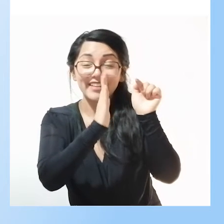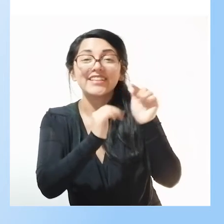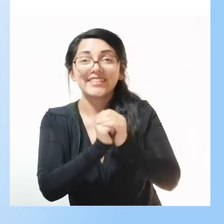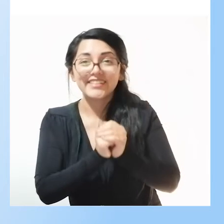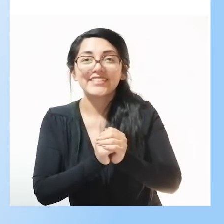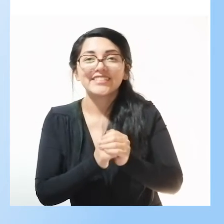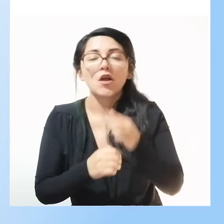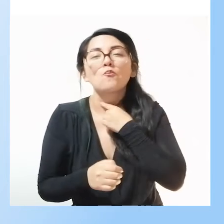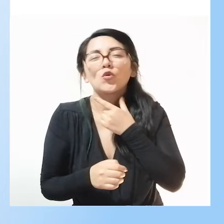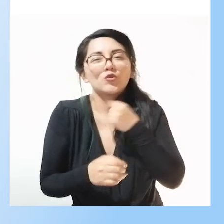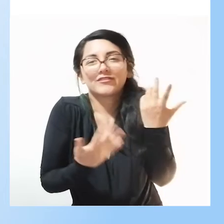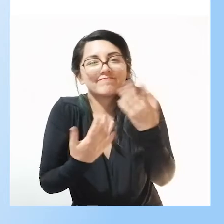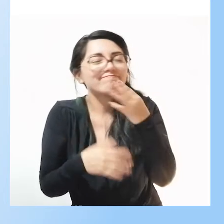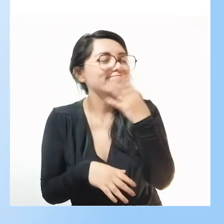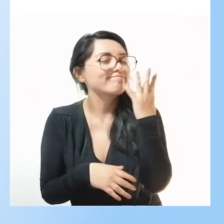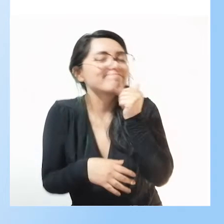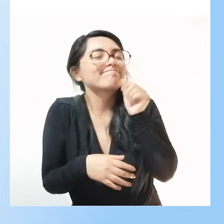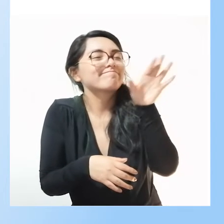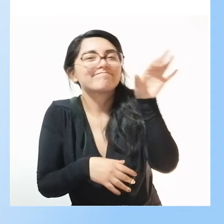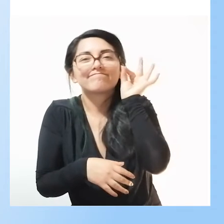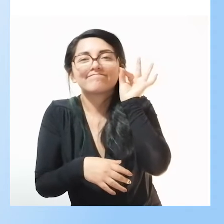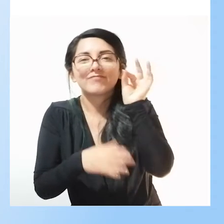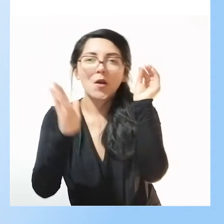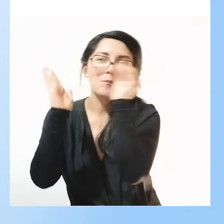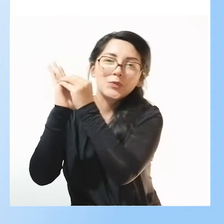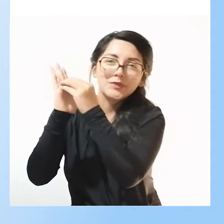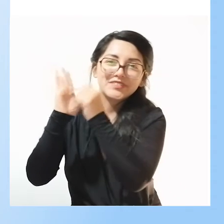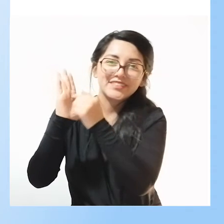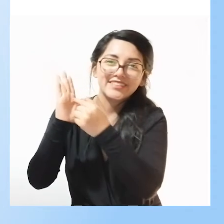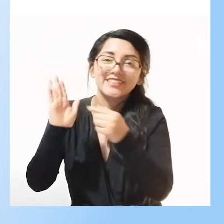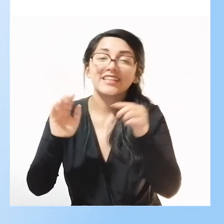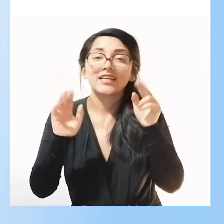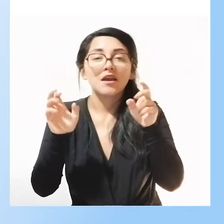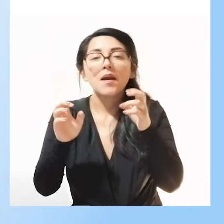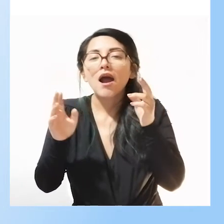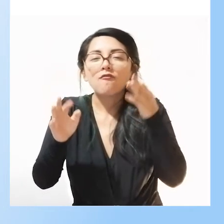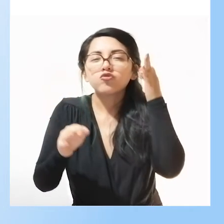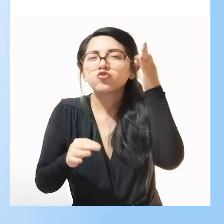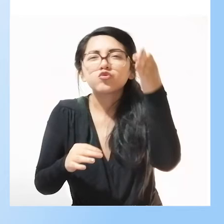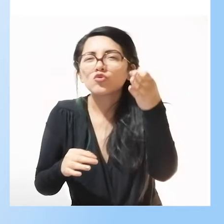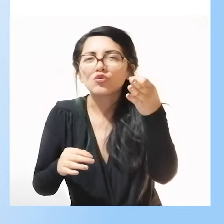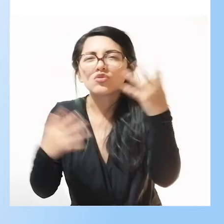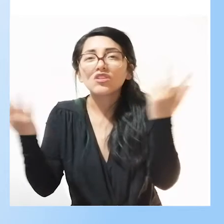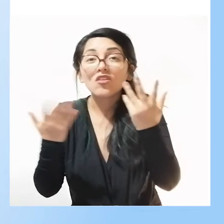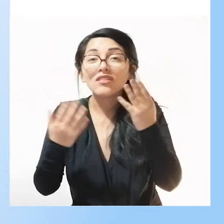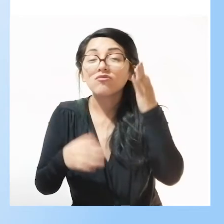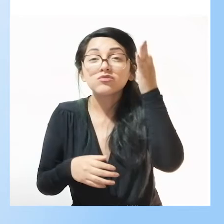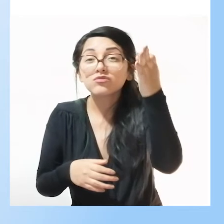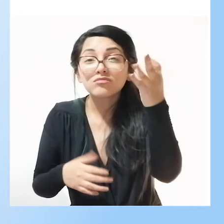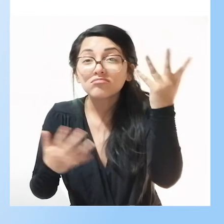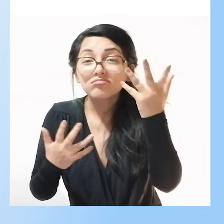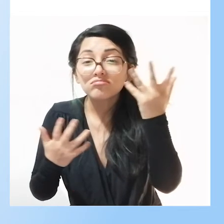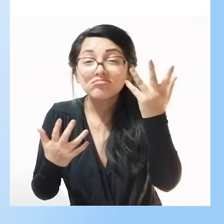futuro de la pedagogía hospitalaria, pues me ha parecido que siempre hay que hablar del futuro. El futuro queda adelante, pero